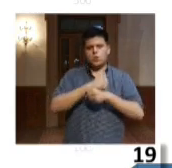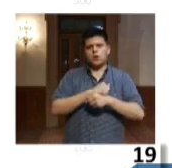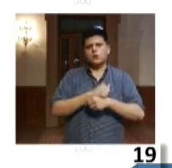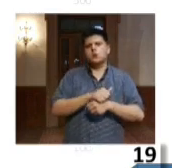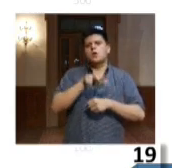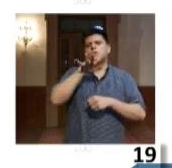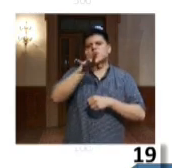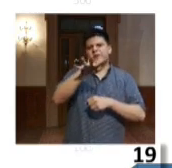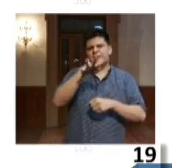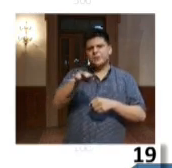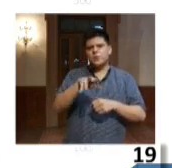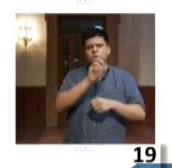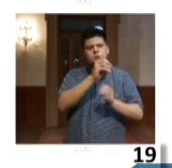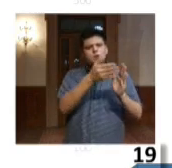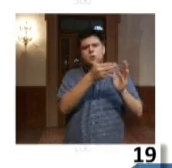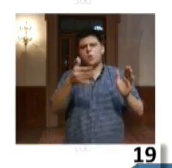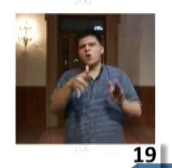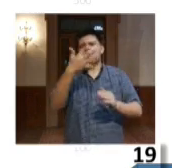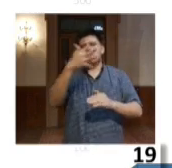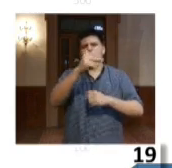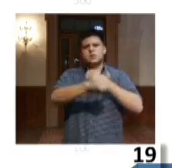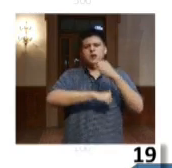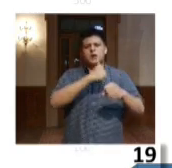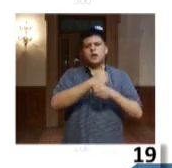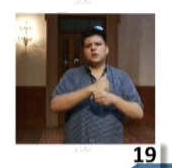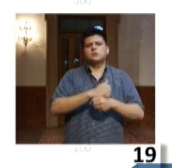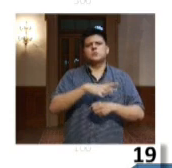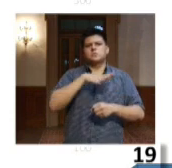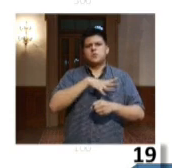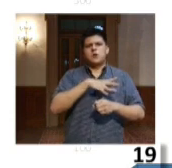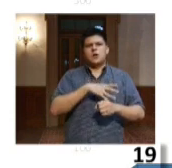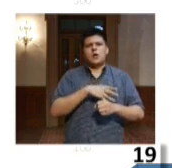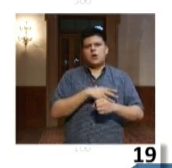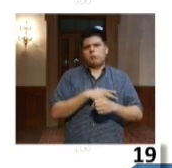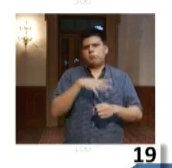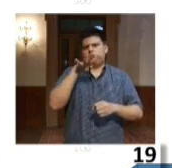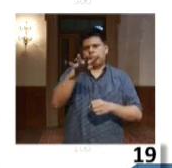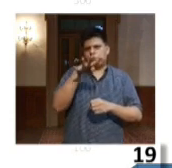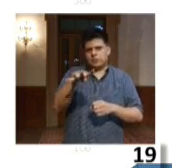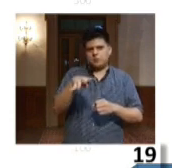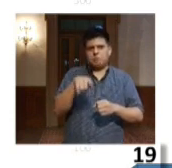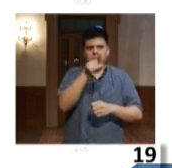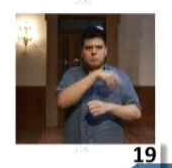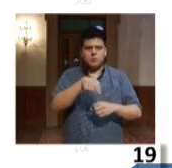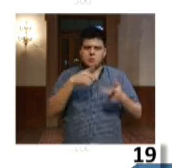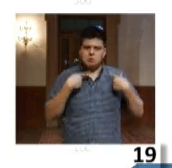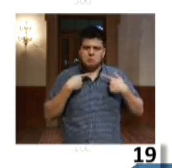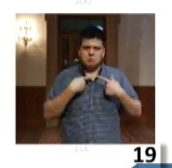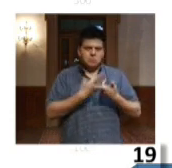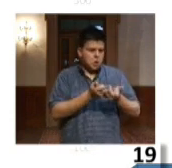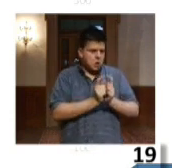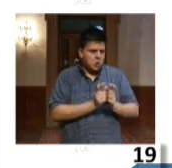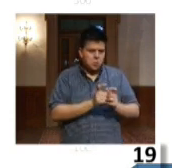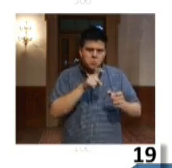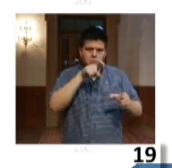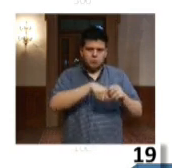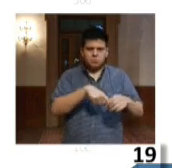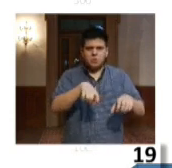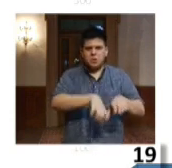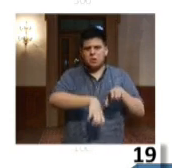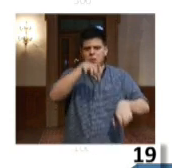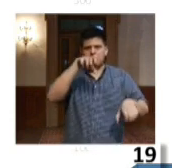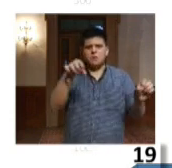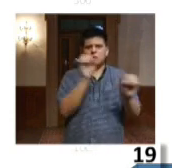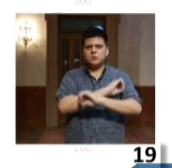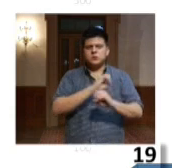0 a 10 años. No tenemos defunciones afortunadamente en ese grupo etario. En el grupo de 11 a